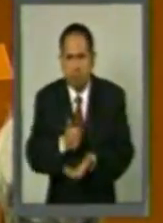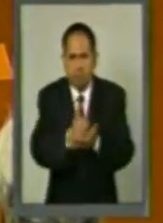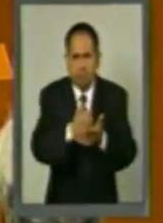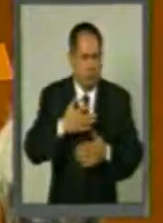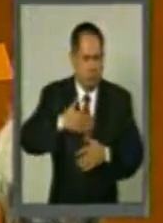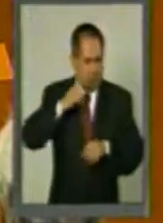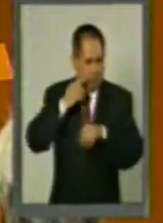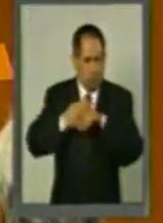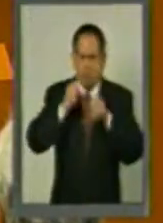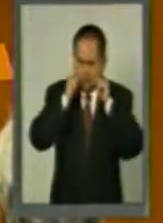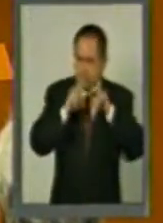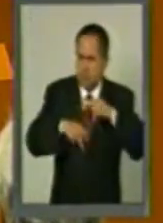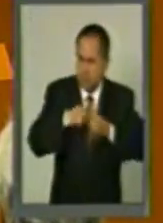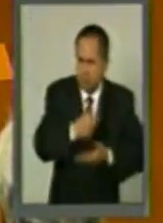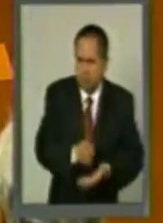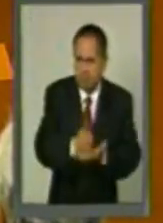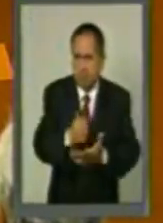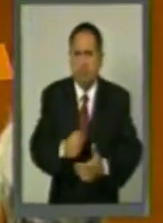les corresponden.